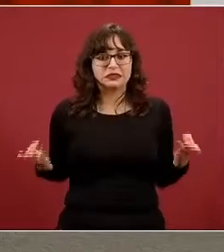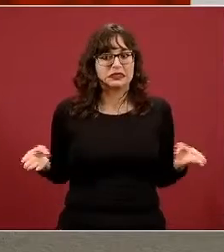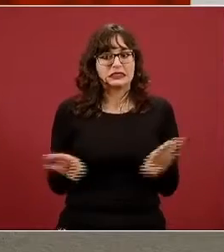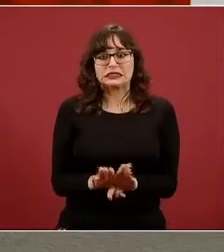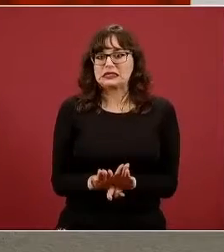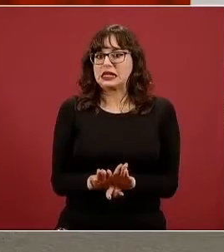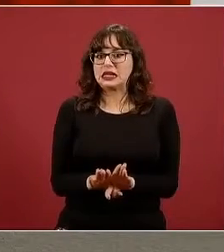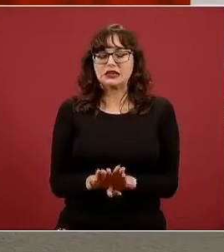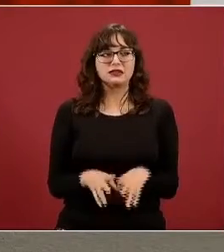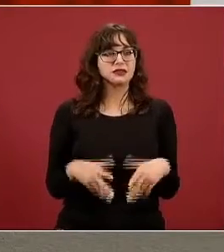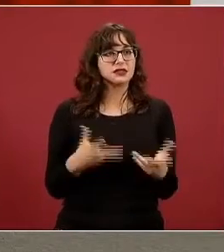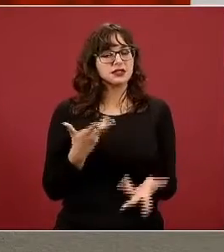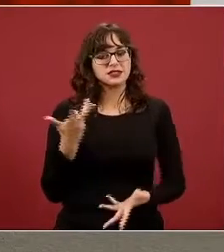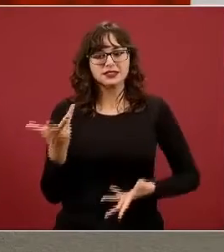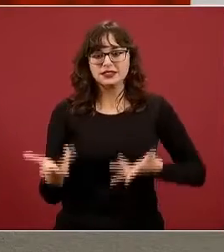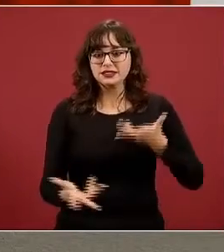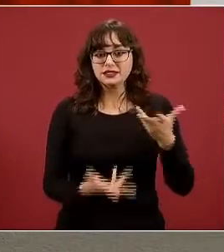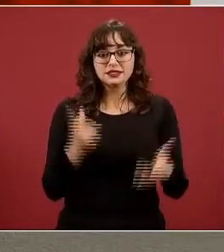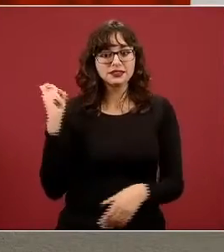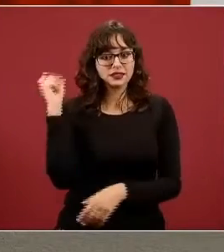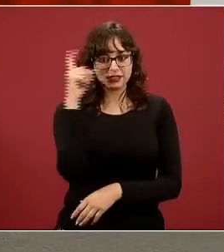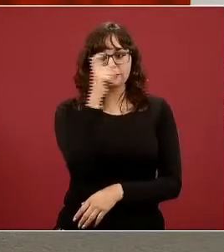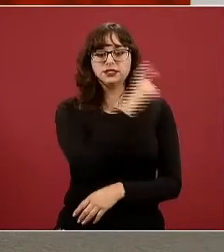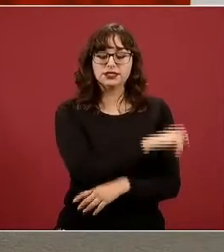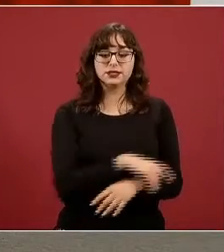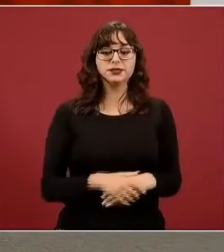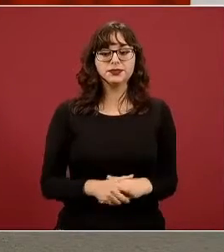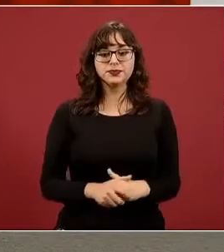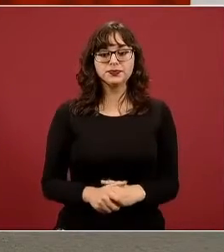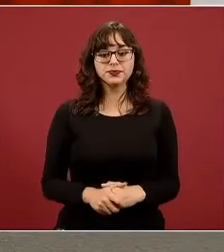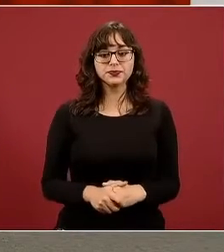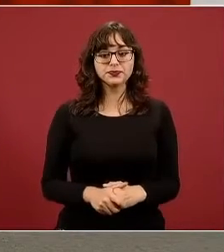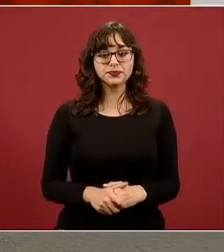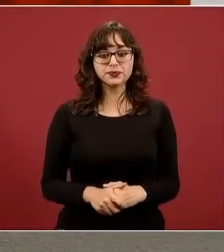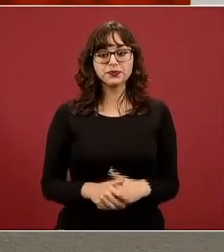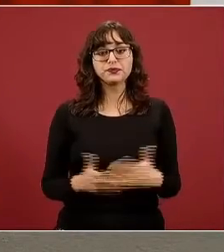intensidad de esta nueva realidad social. Lo seguiremos comentando.